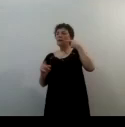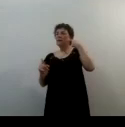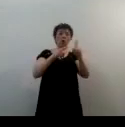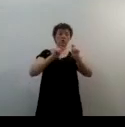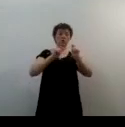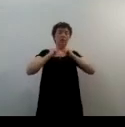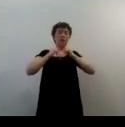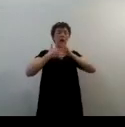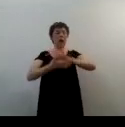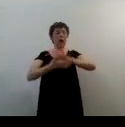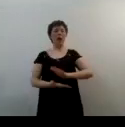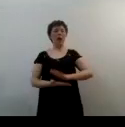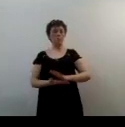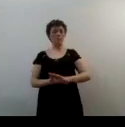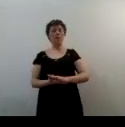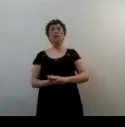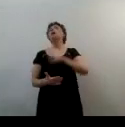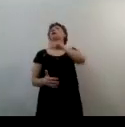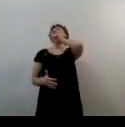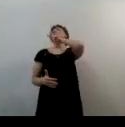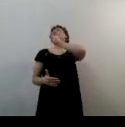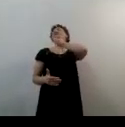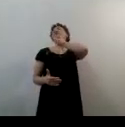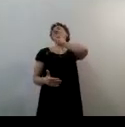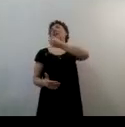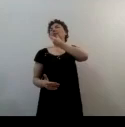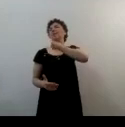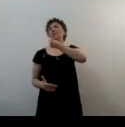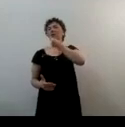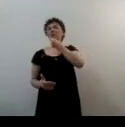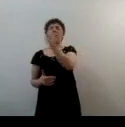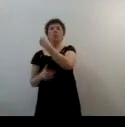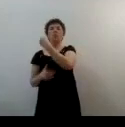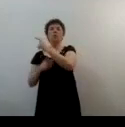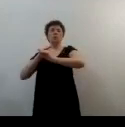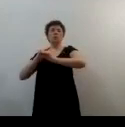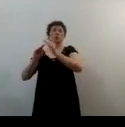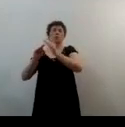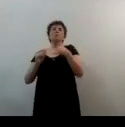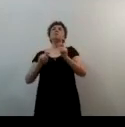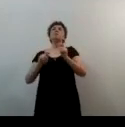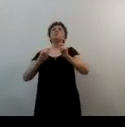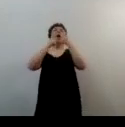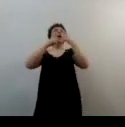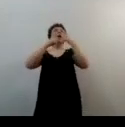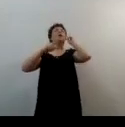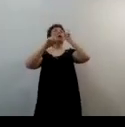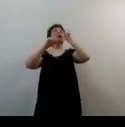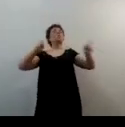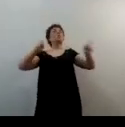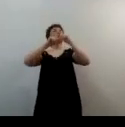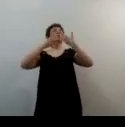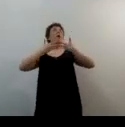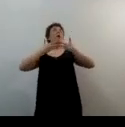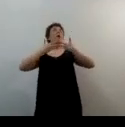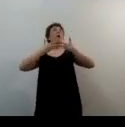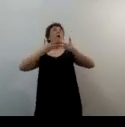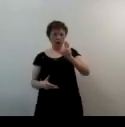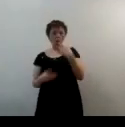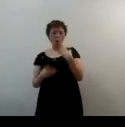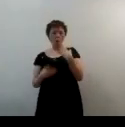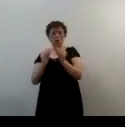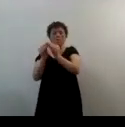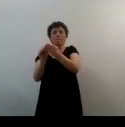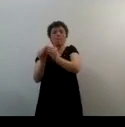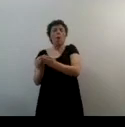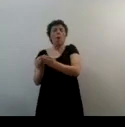fácil de decir, pero cada uno tiene sus trucos, yo qué sé. Pues que a una persona le calma la música, ¿vale? O le calma hacer manualidades. O sea, pero sí que es cierto que es